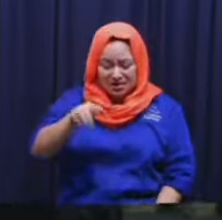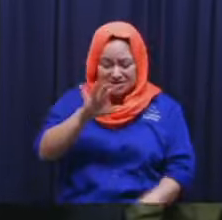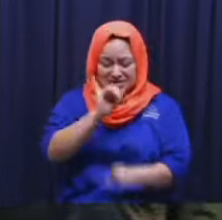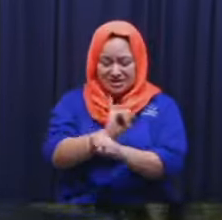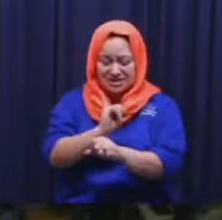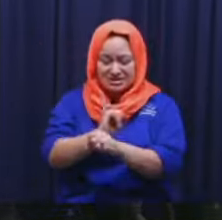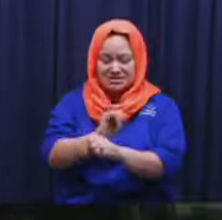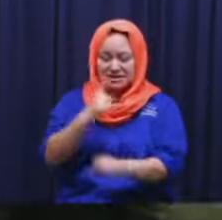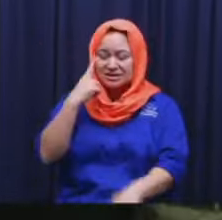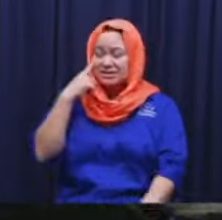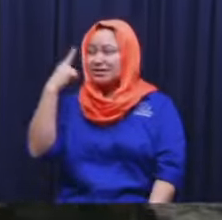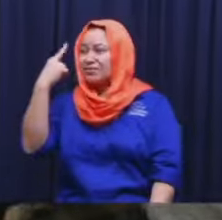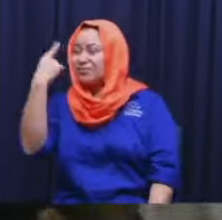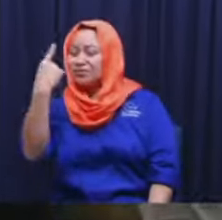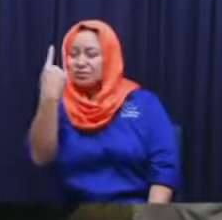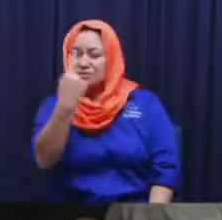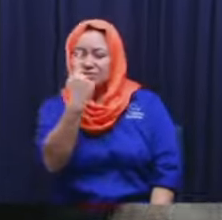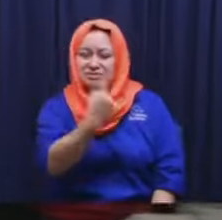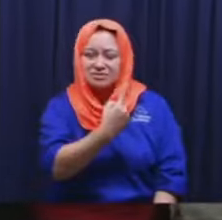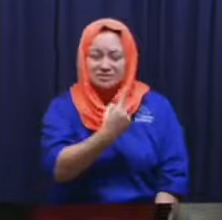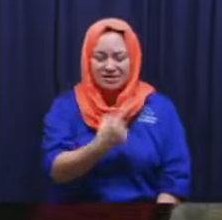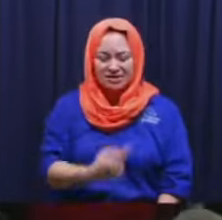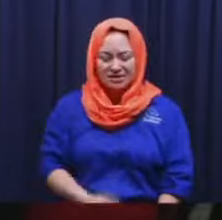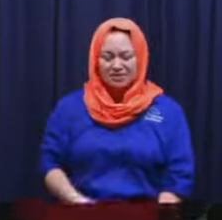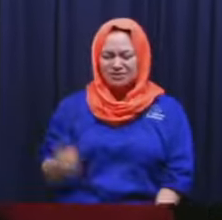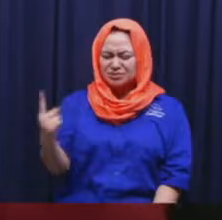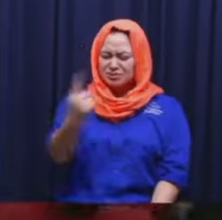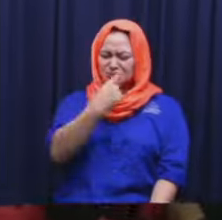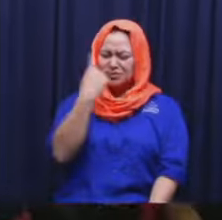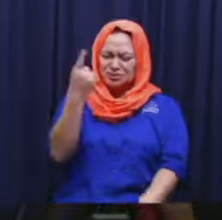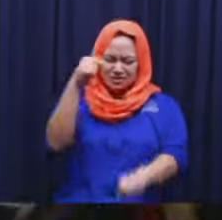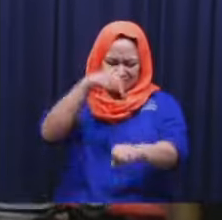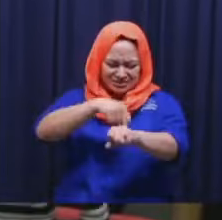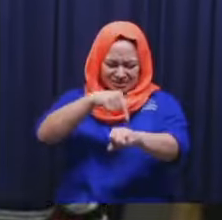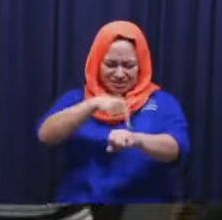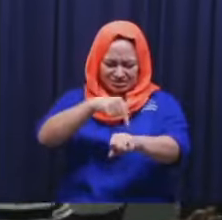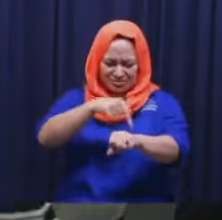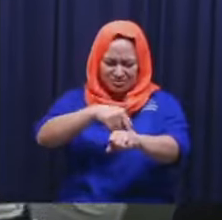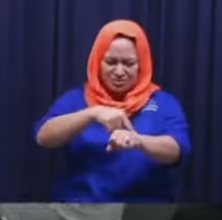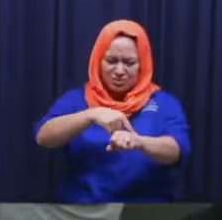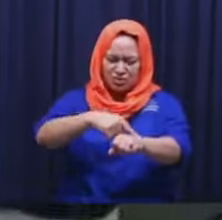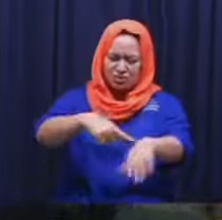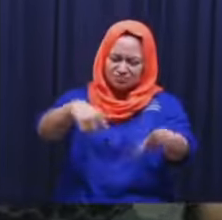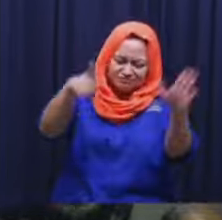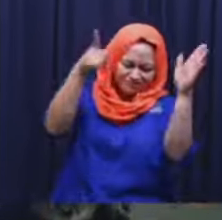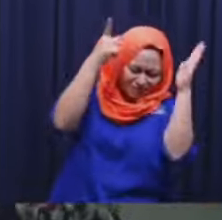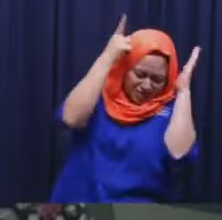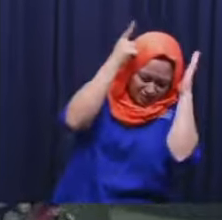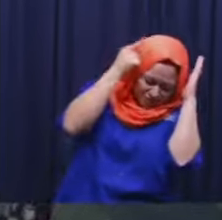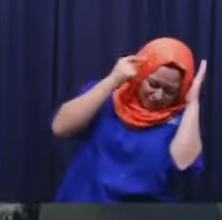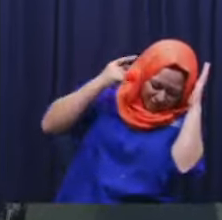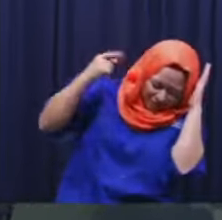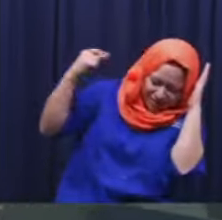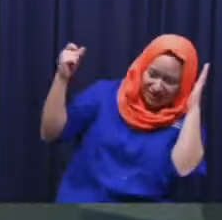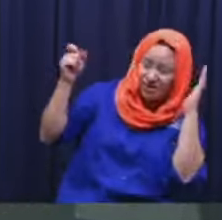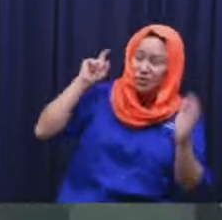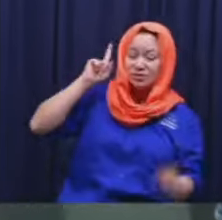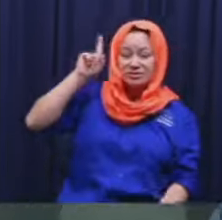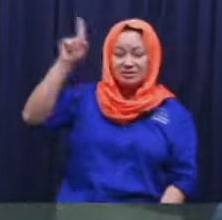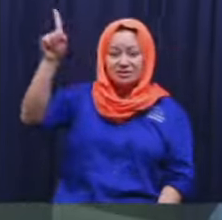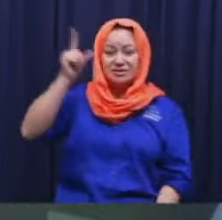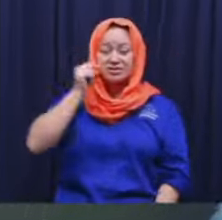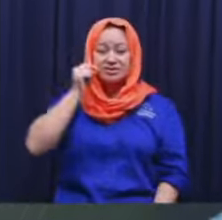constantemente, día y noche, tarde, día y noche, sueñan contigo, Señor,